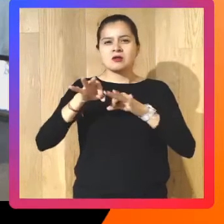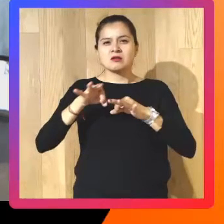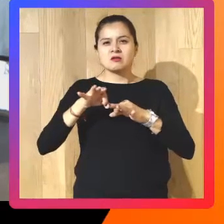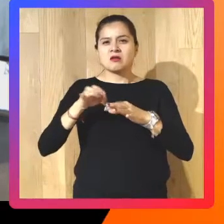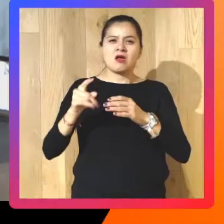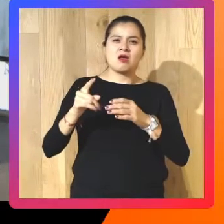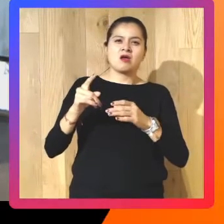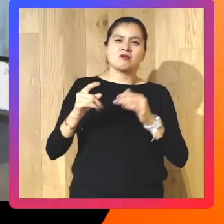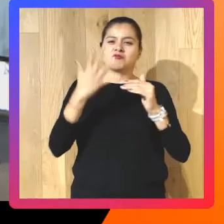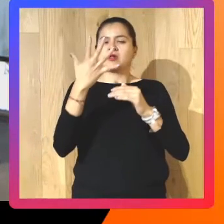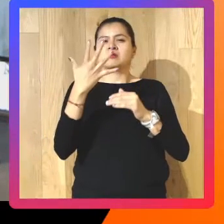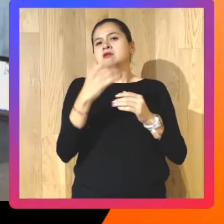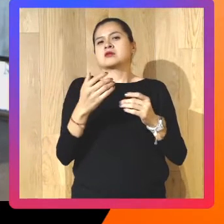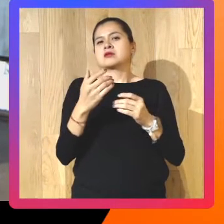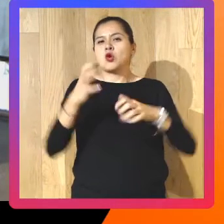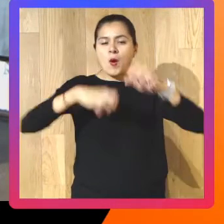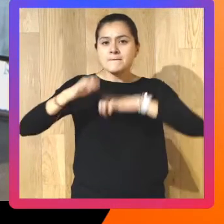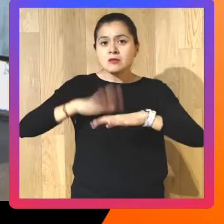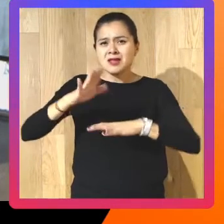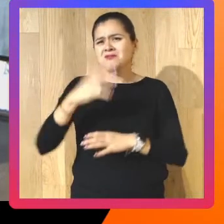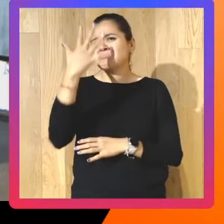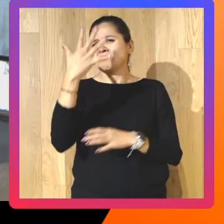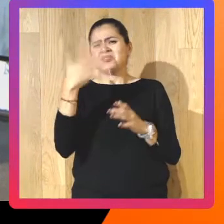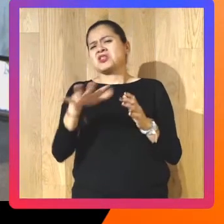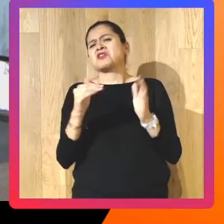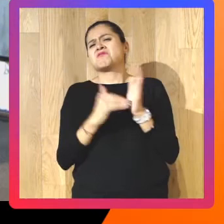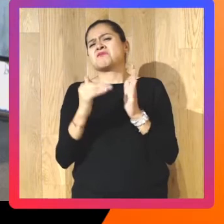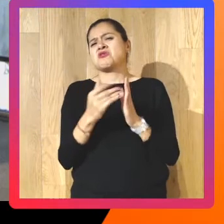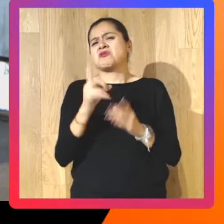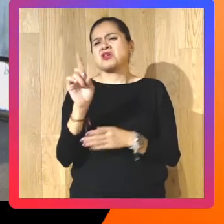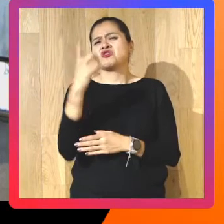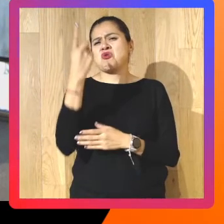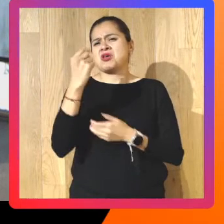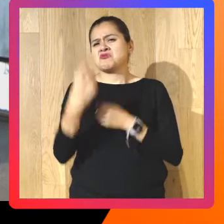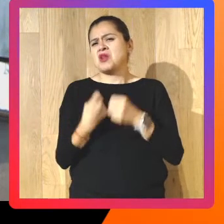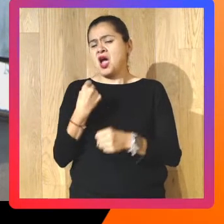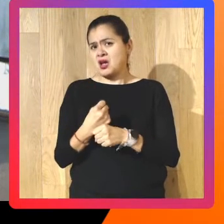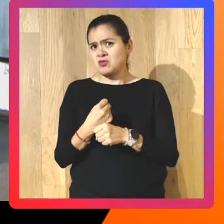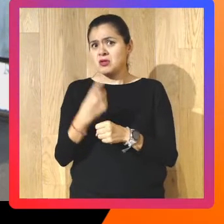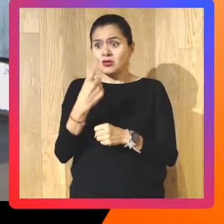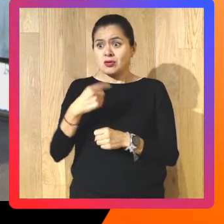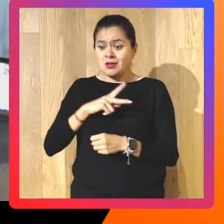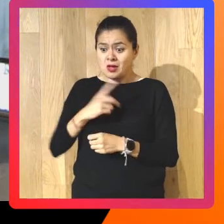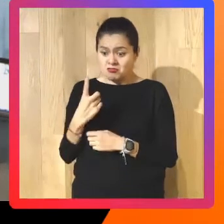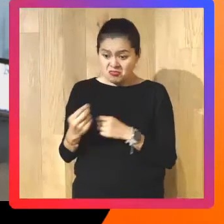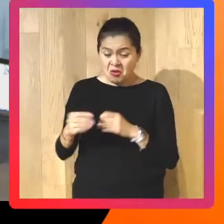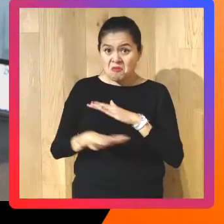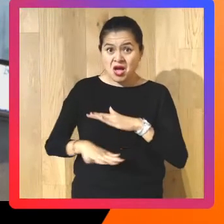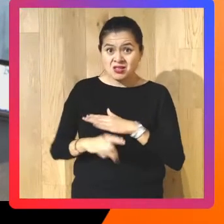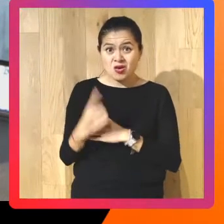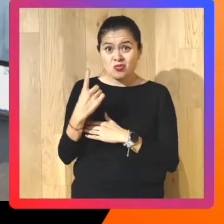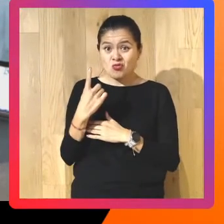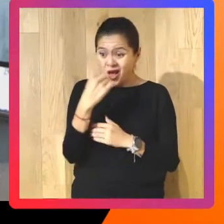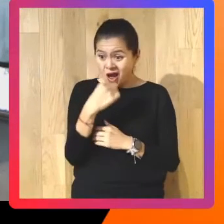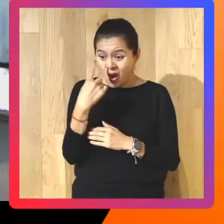500, los directores promedio ganan $10 millones al año y el salario mínimo en Estados Unidos son $10 por